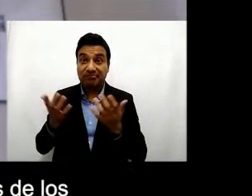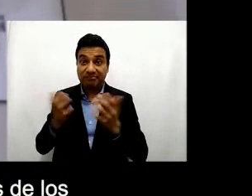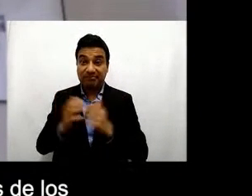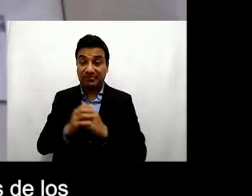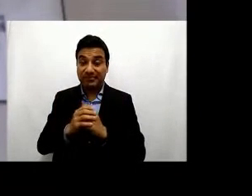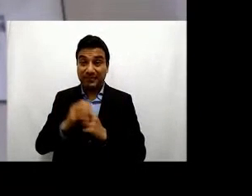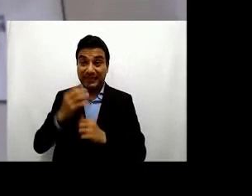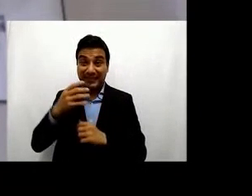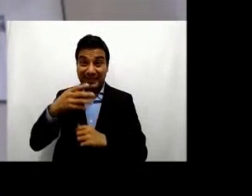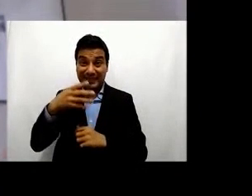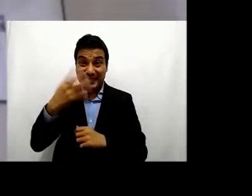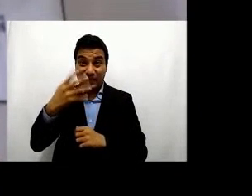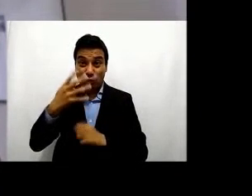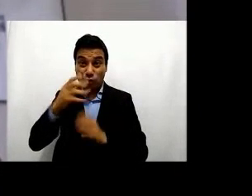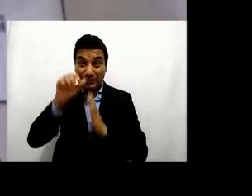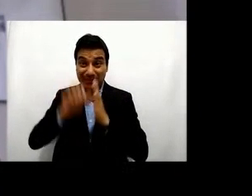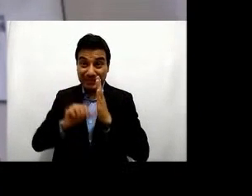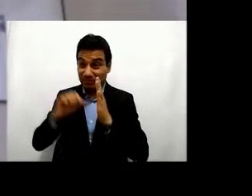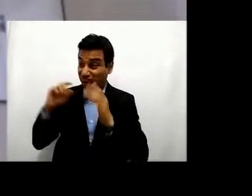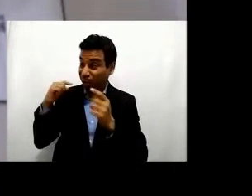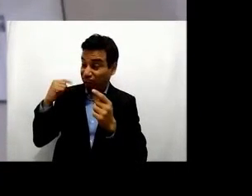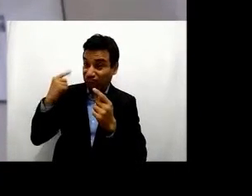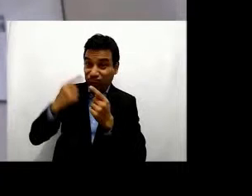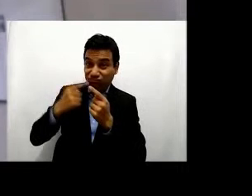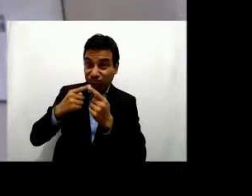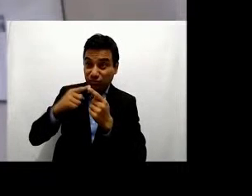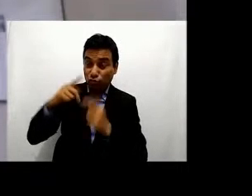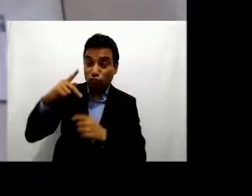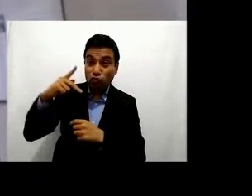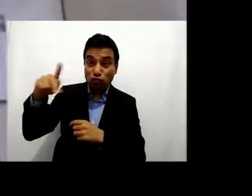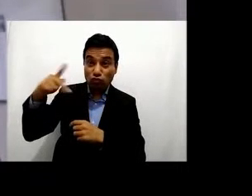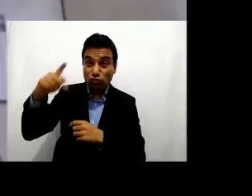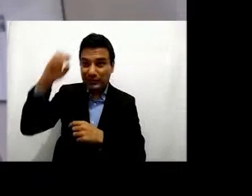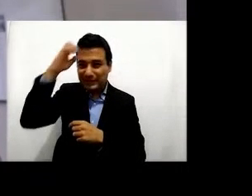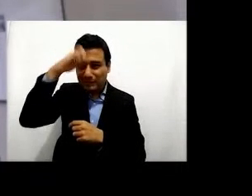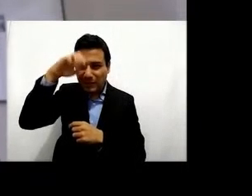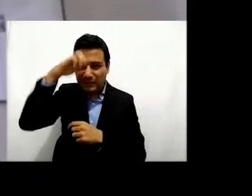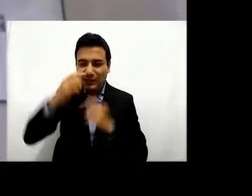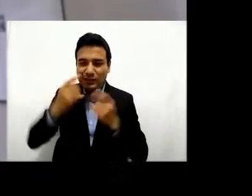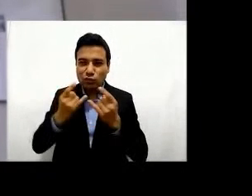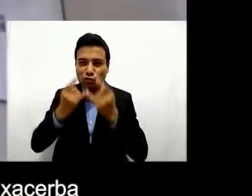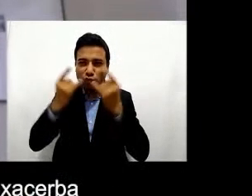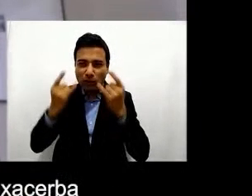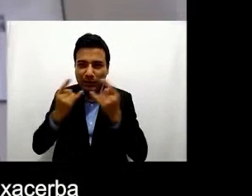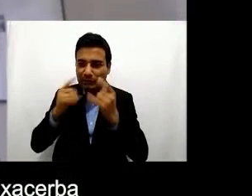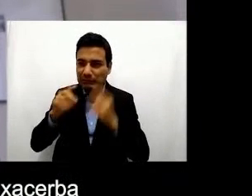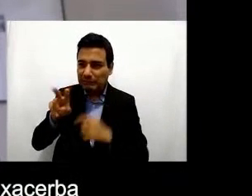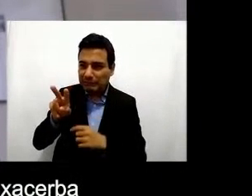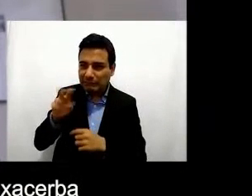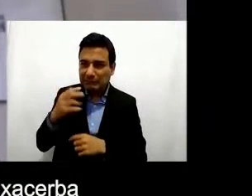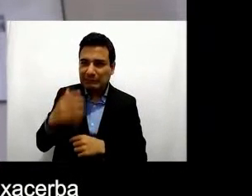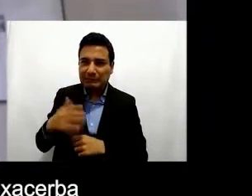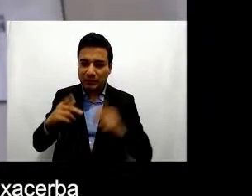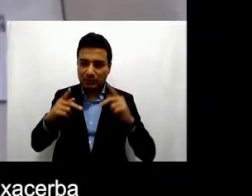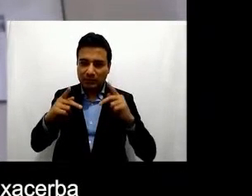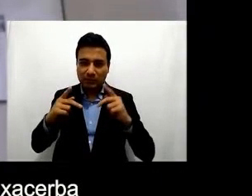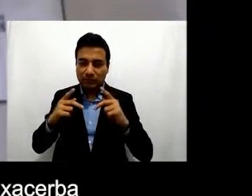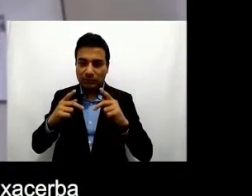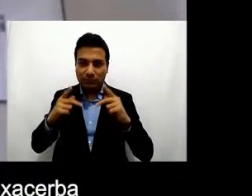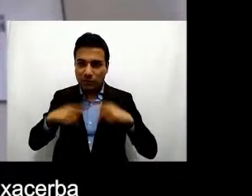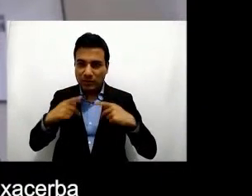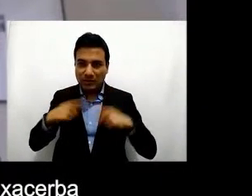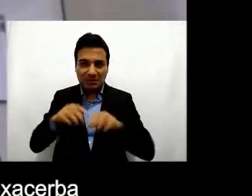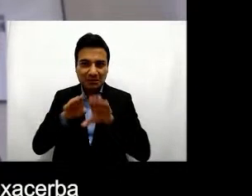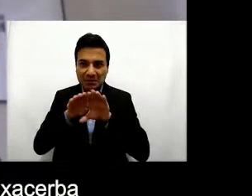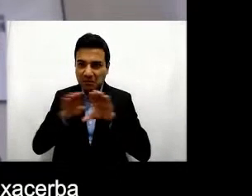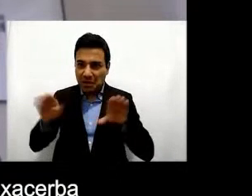ha sido reflejo de experiencias históricas, ya sea desigualdades, falta de acceso a servicios